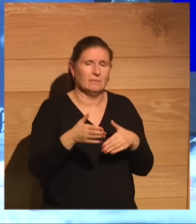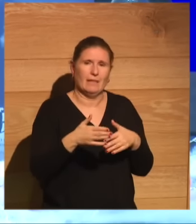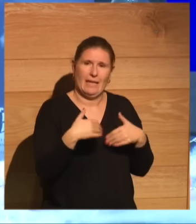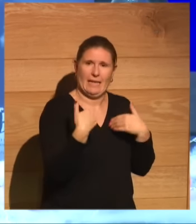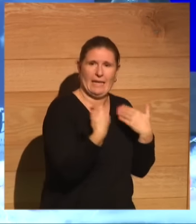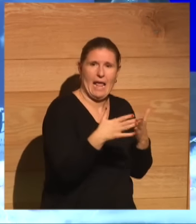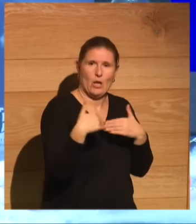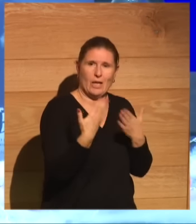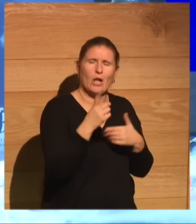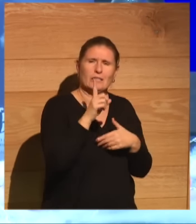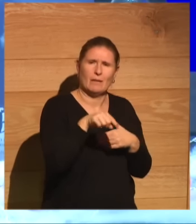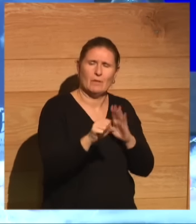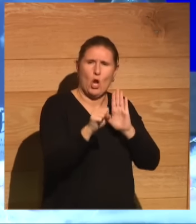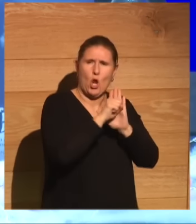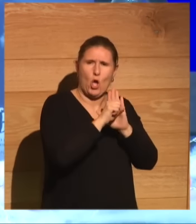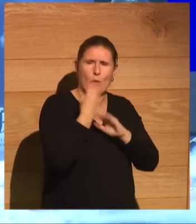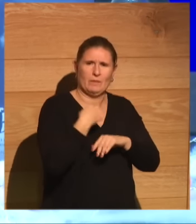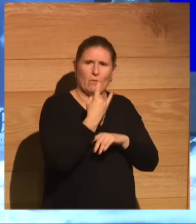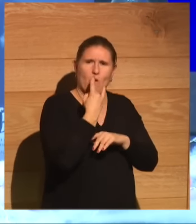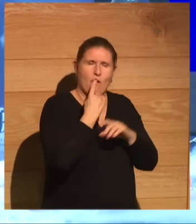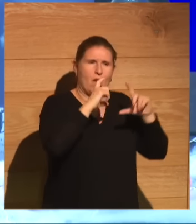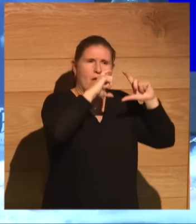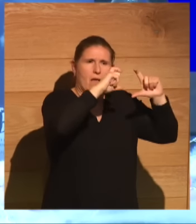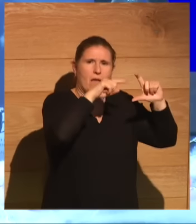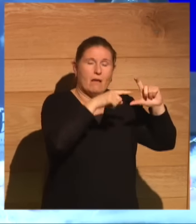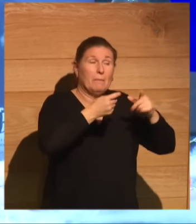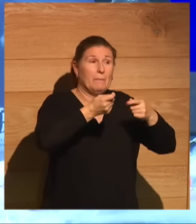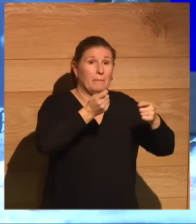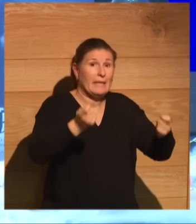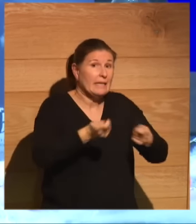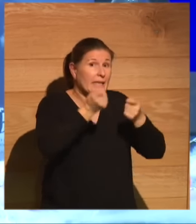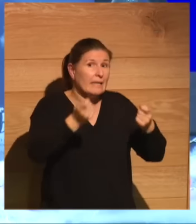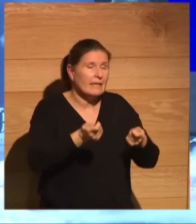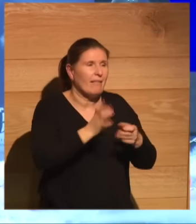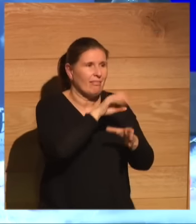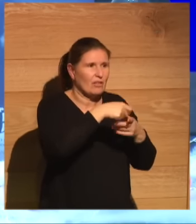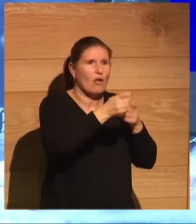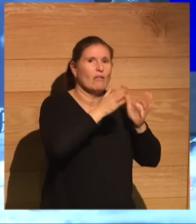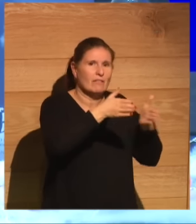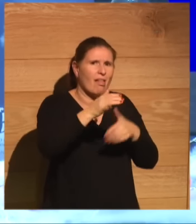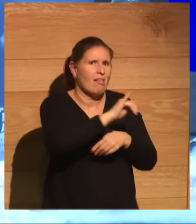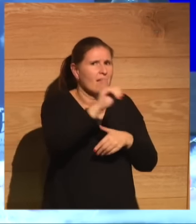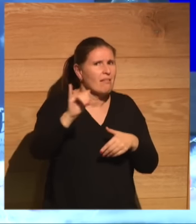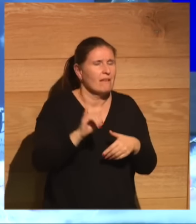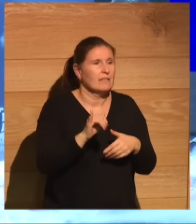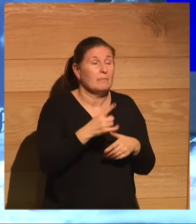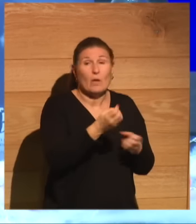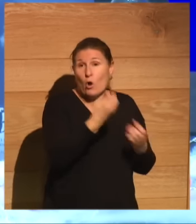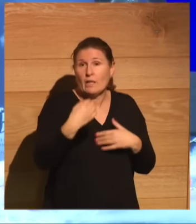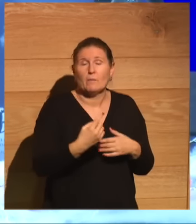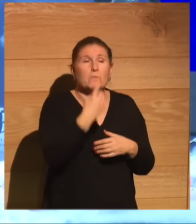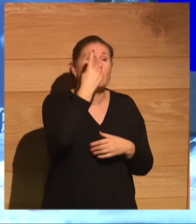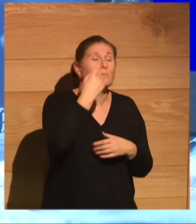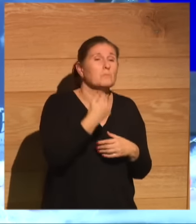Regalitos con ese logo también llegaron, el merchandising llegó a las tiendas y me contaban como alguien de repente en un autobús,